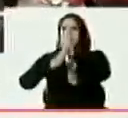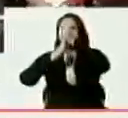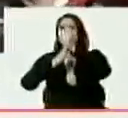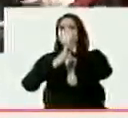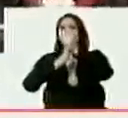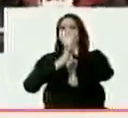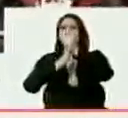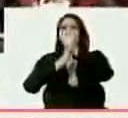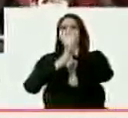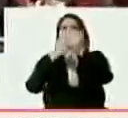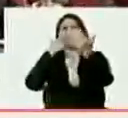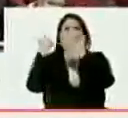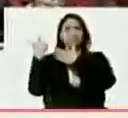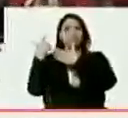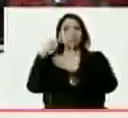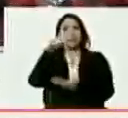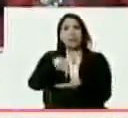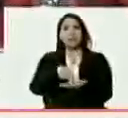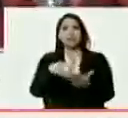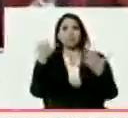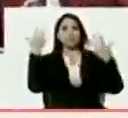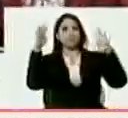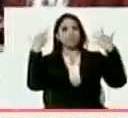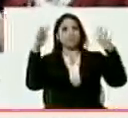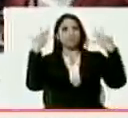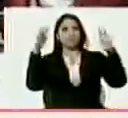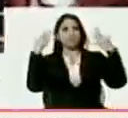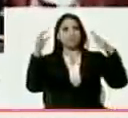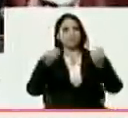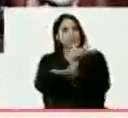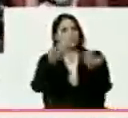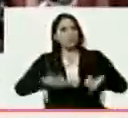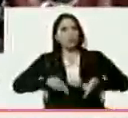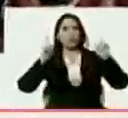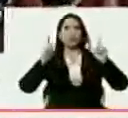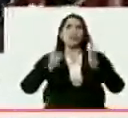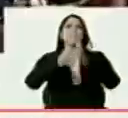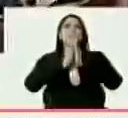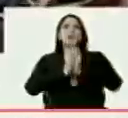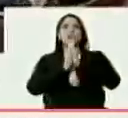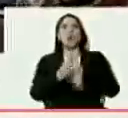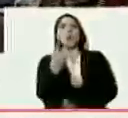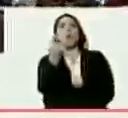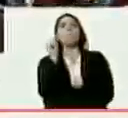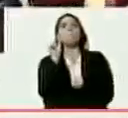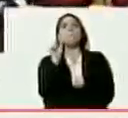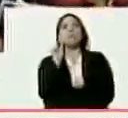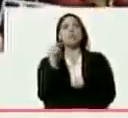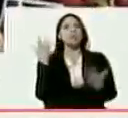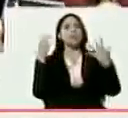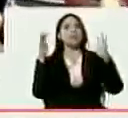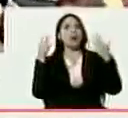mártir de Irán. Y si ustedes me permiten, vamos a darle un minuto de aplauso.